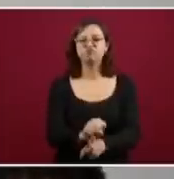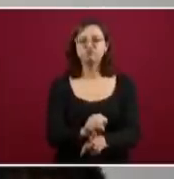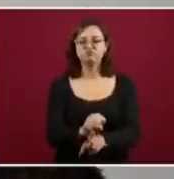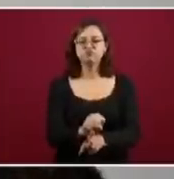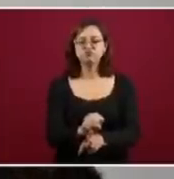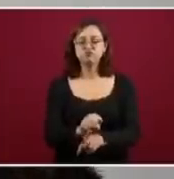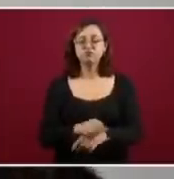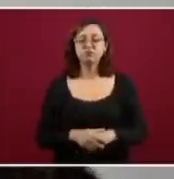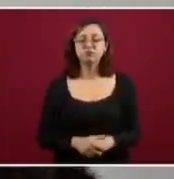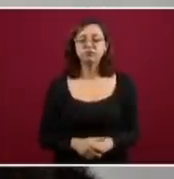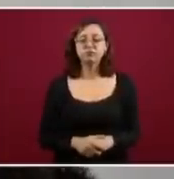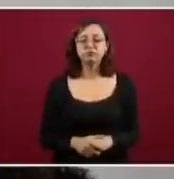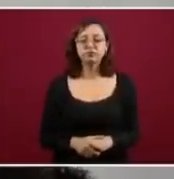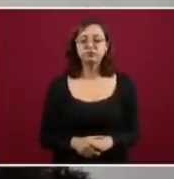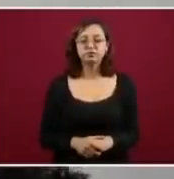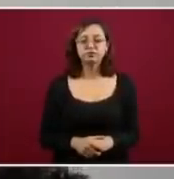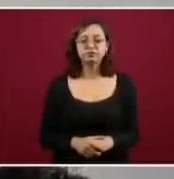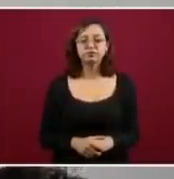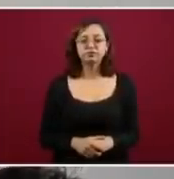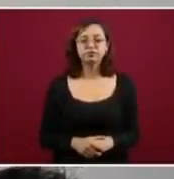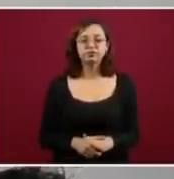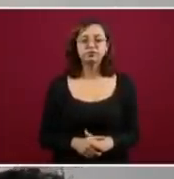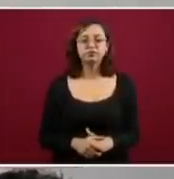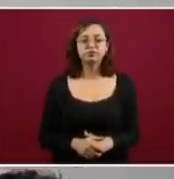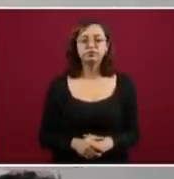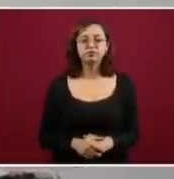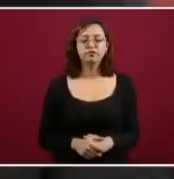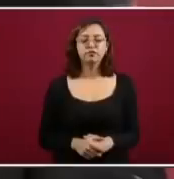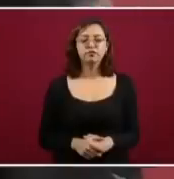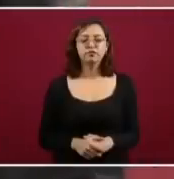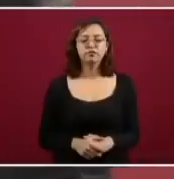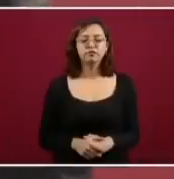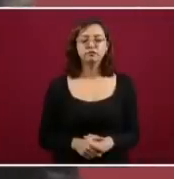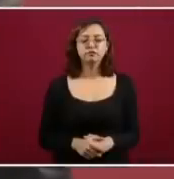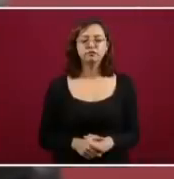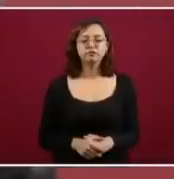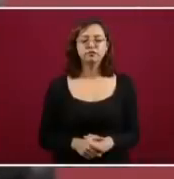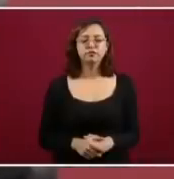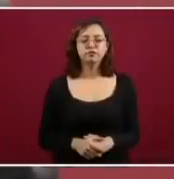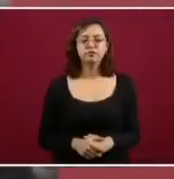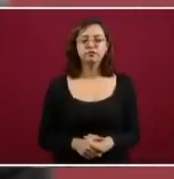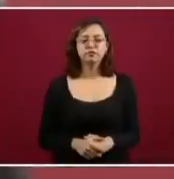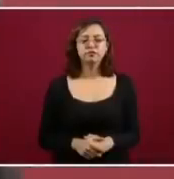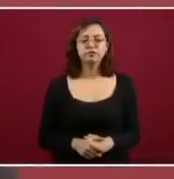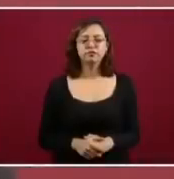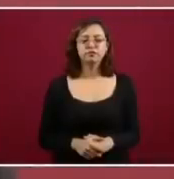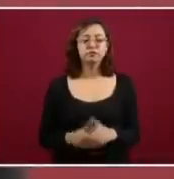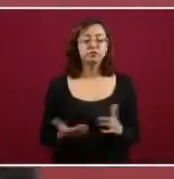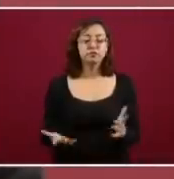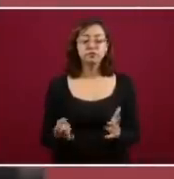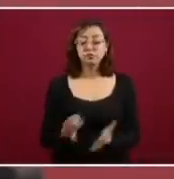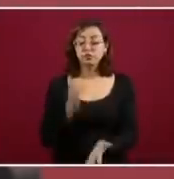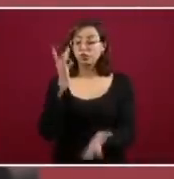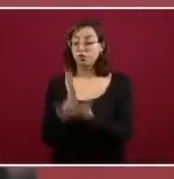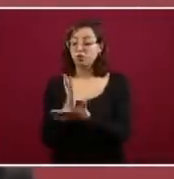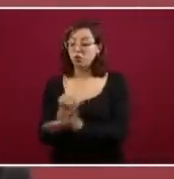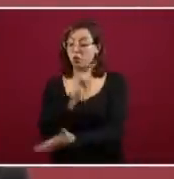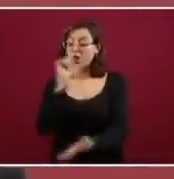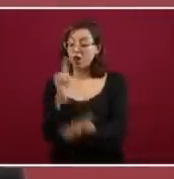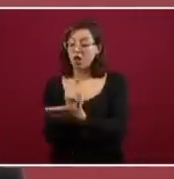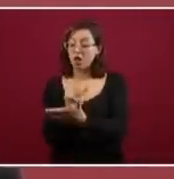no solo es el cambio al marco legal